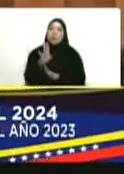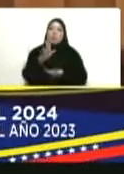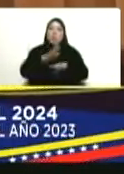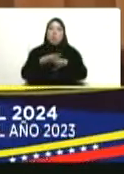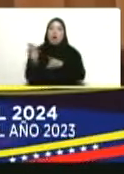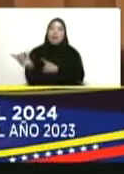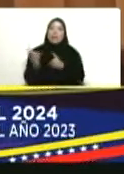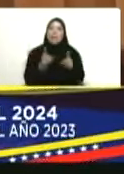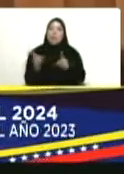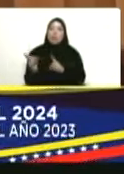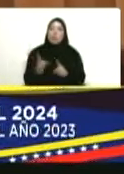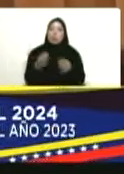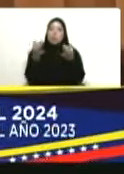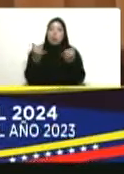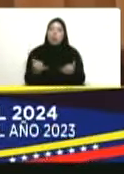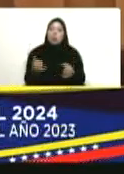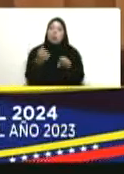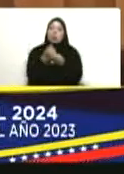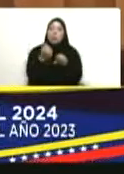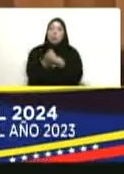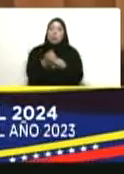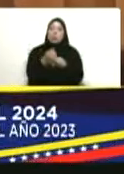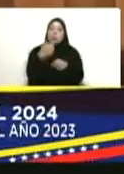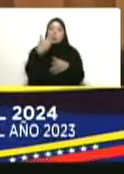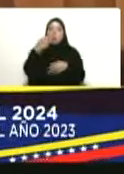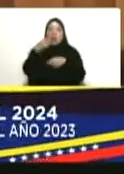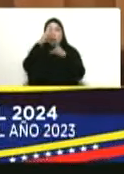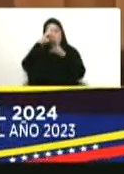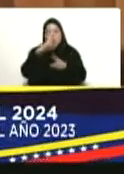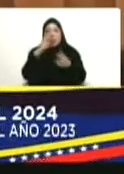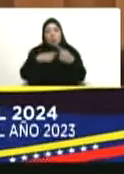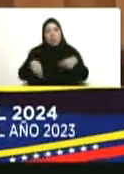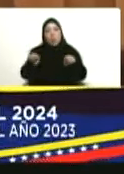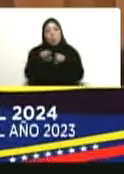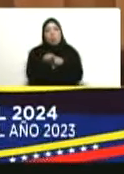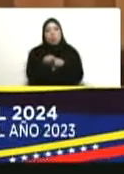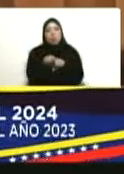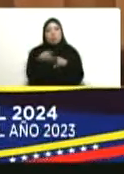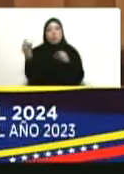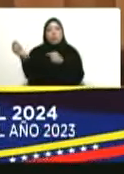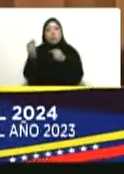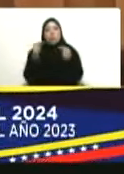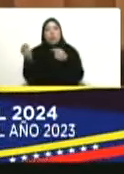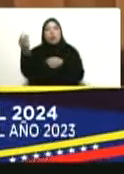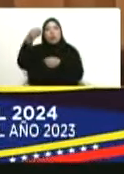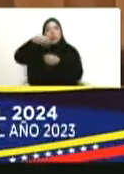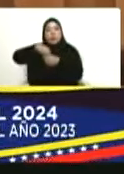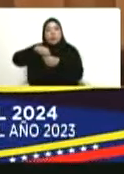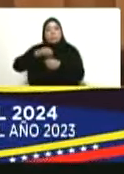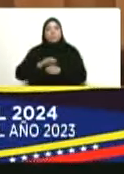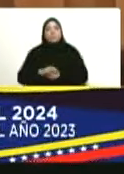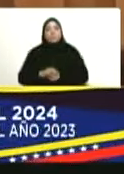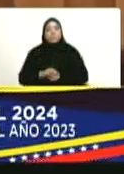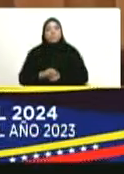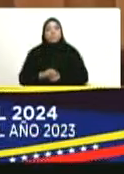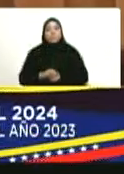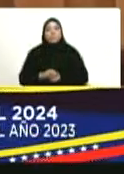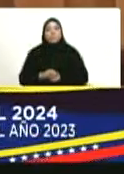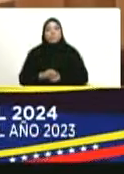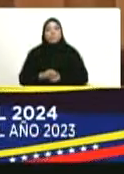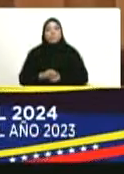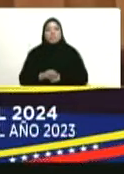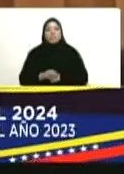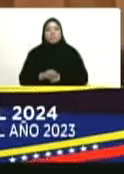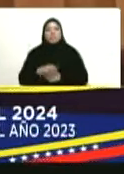diálogo transversal en términos de respeto, de igualdad, un diálogo incluyente. En la sede